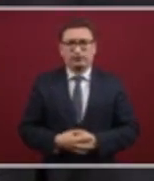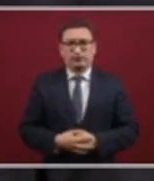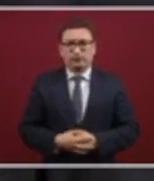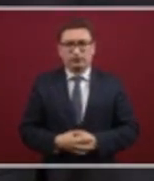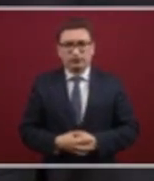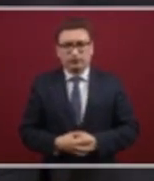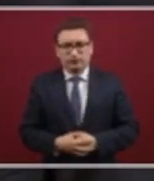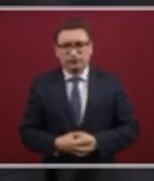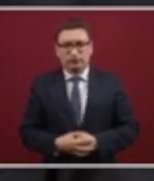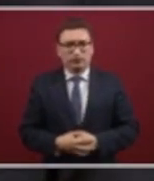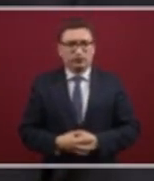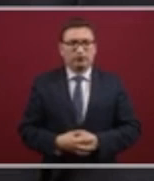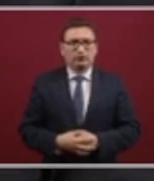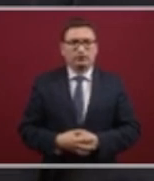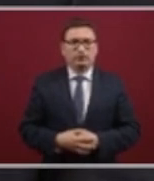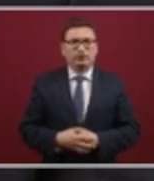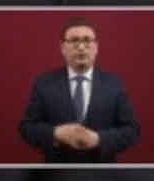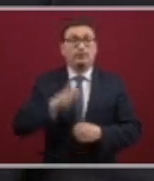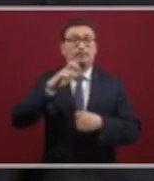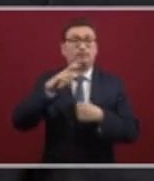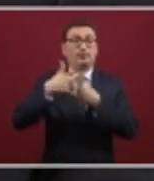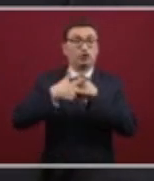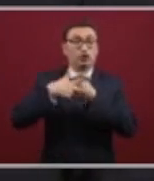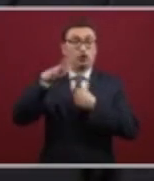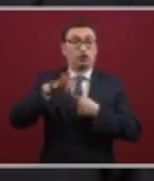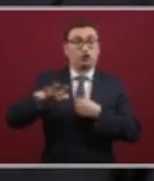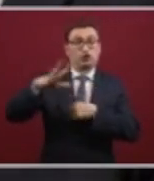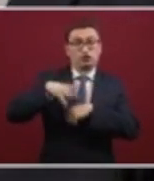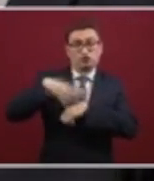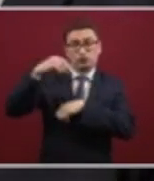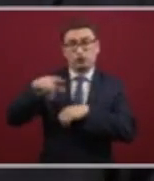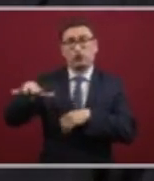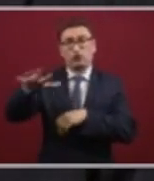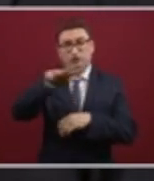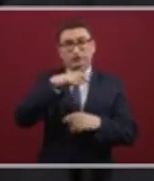Con los nórdicos, los suecos,